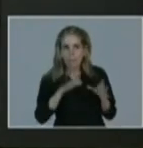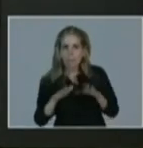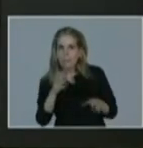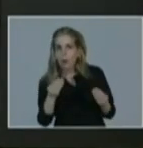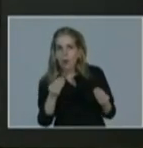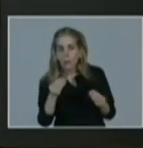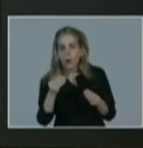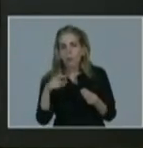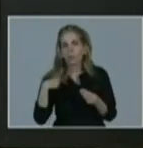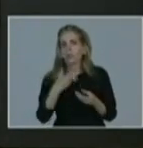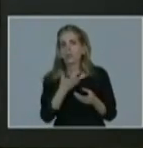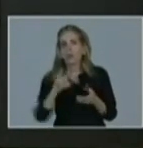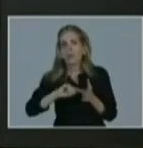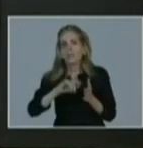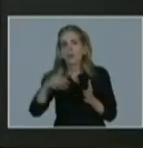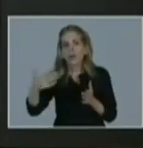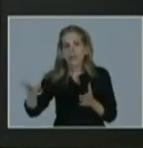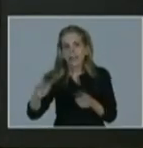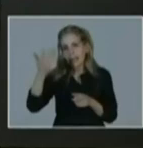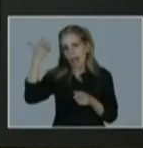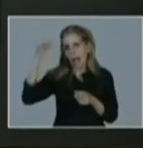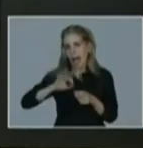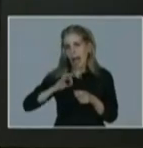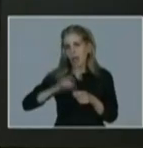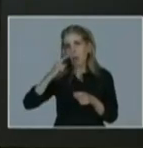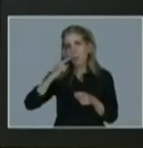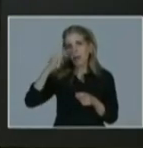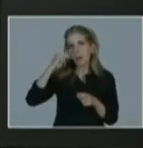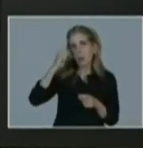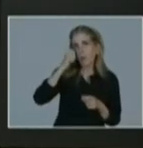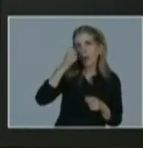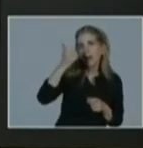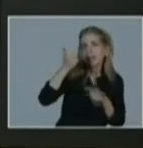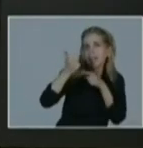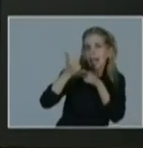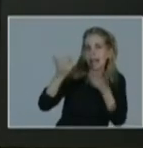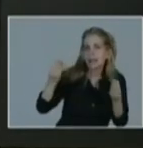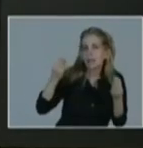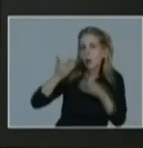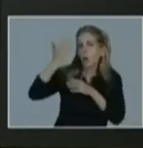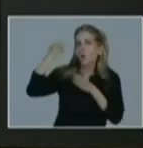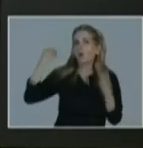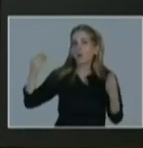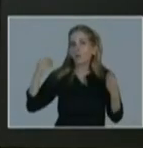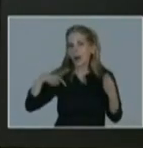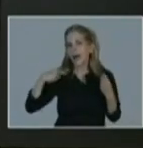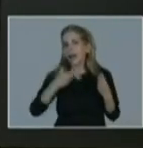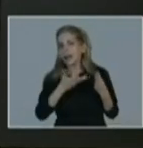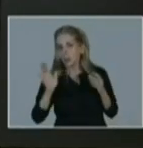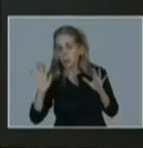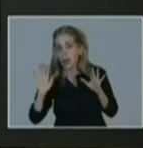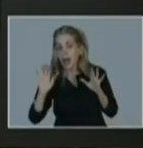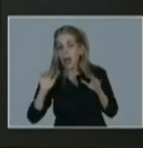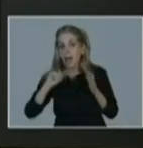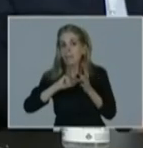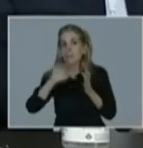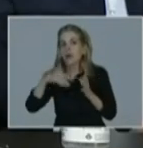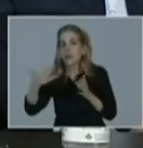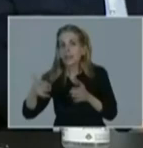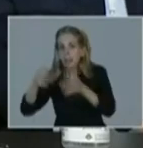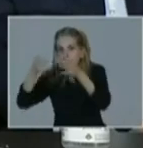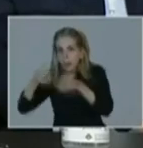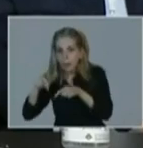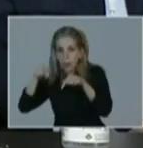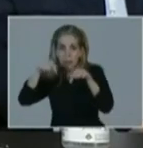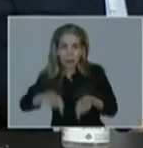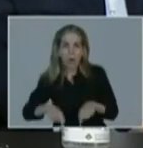de mayor crecimiento y obviamente la cuarentena estalló, porque es la más larga y prolongada del mundo. Cuando yo estuve